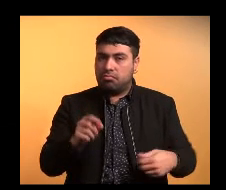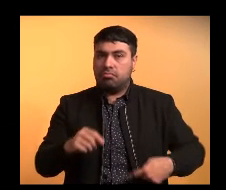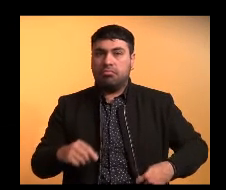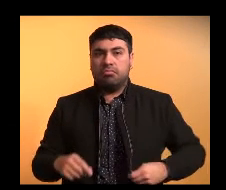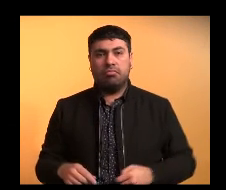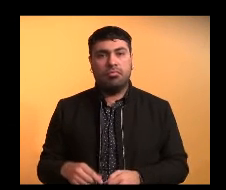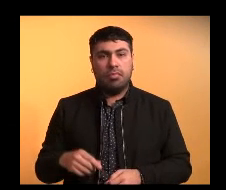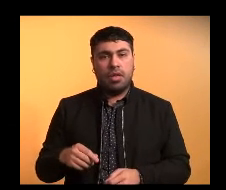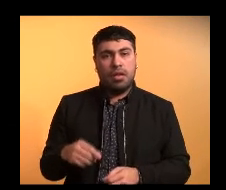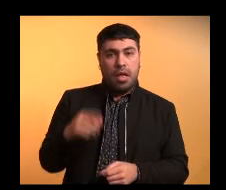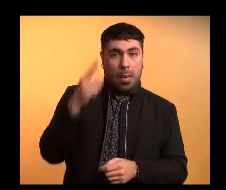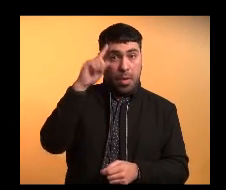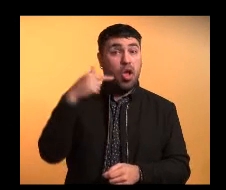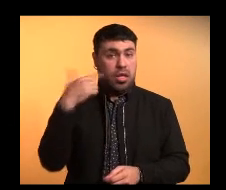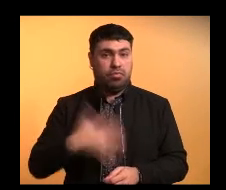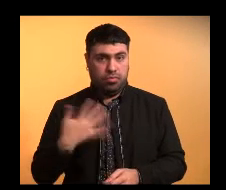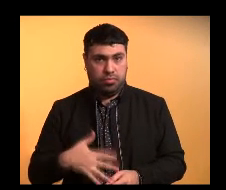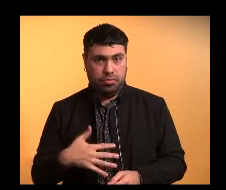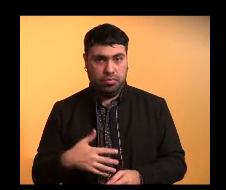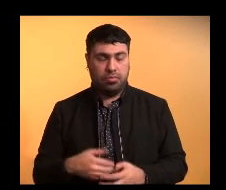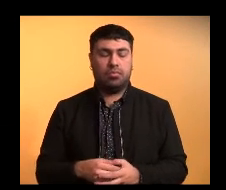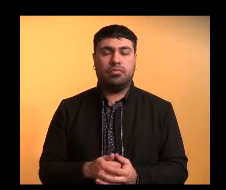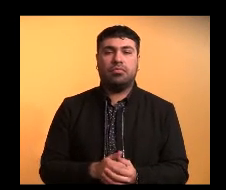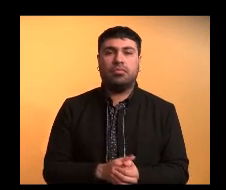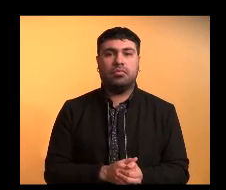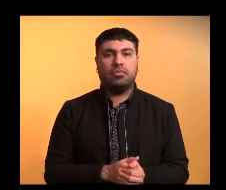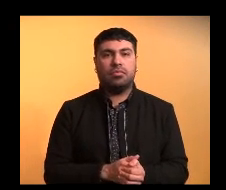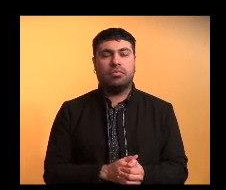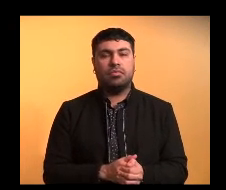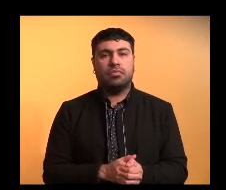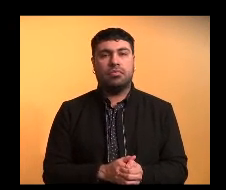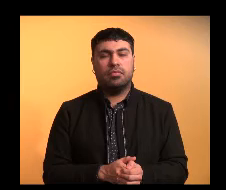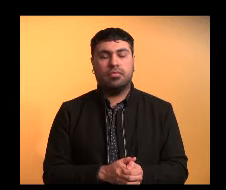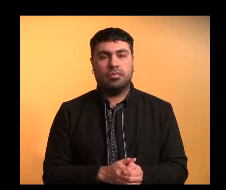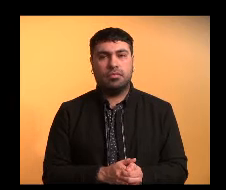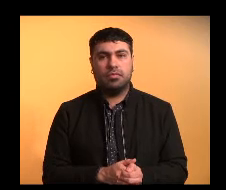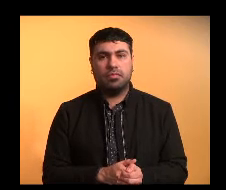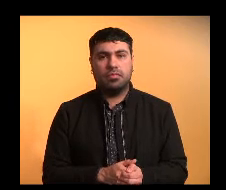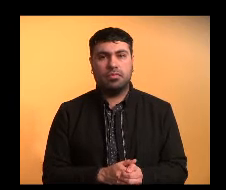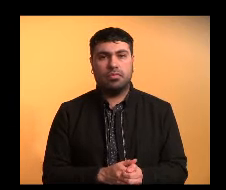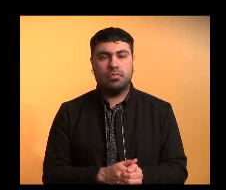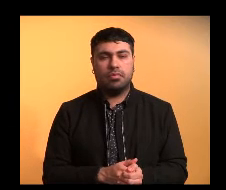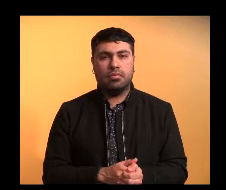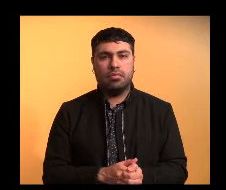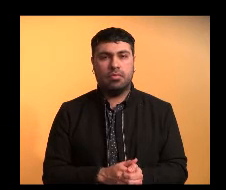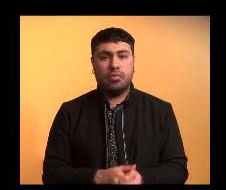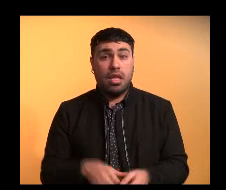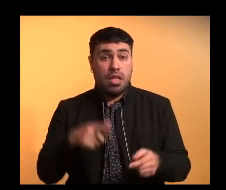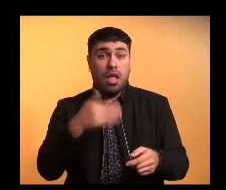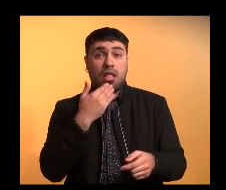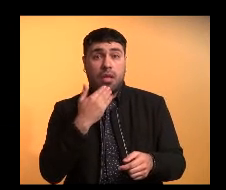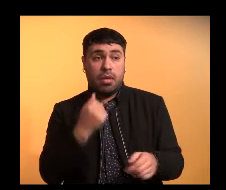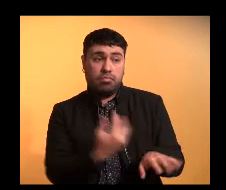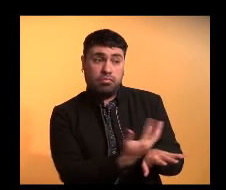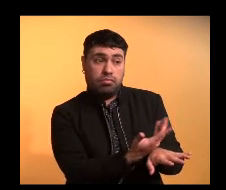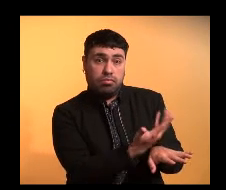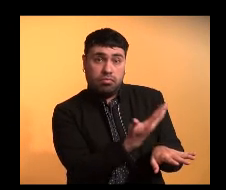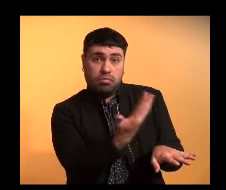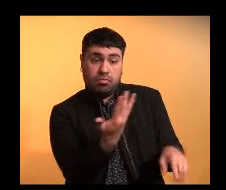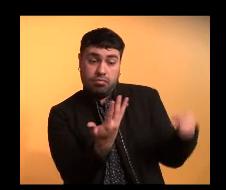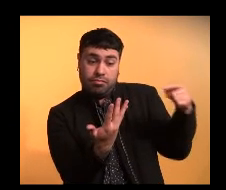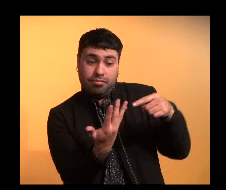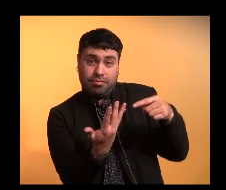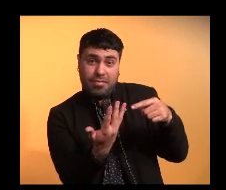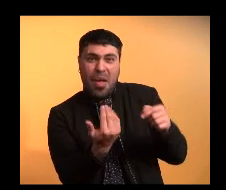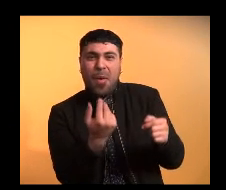forma de desplazamiento es una forma alternativa para desplazarse y que además puede llevar consigo organismos asociados. Hay muchos organismos